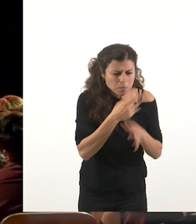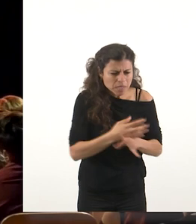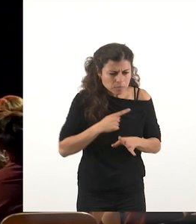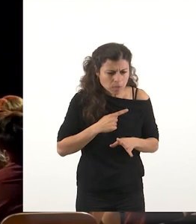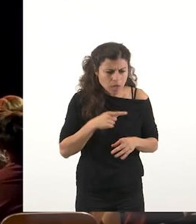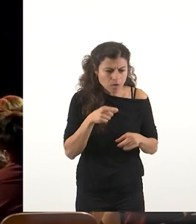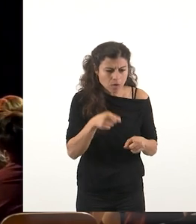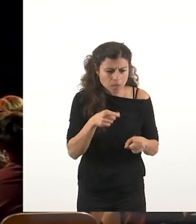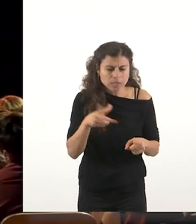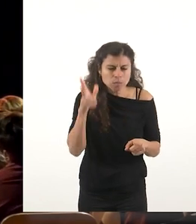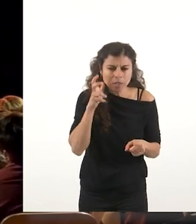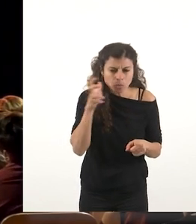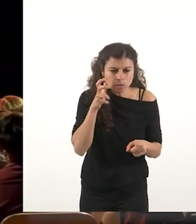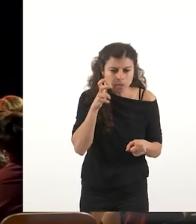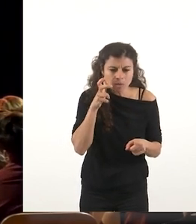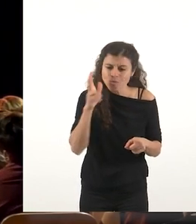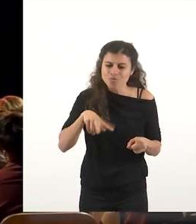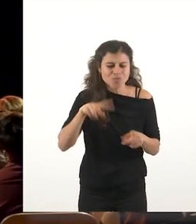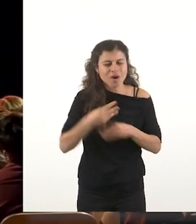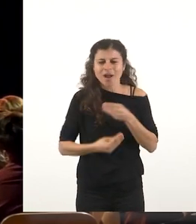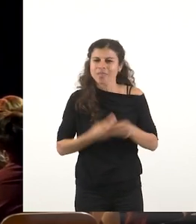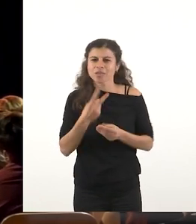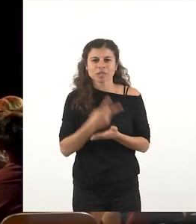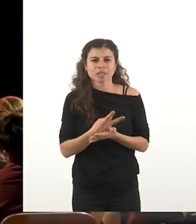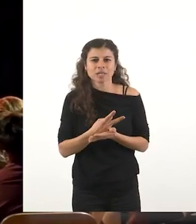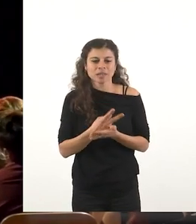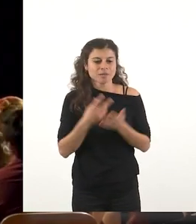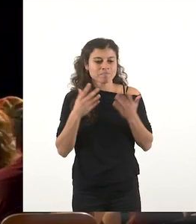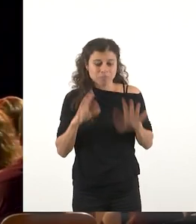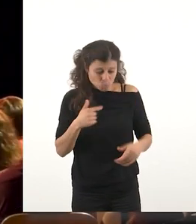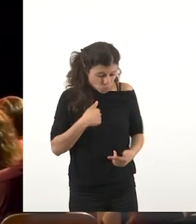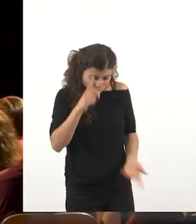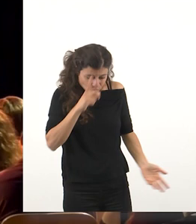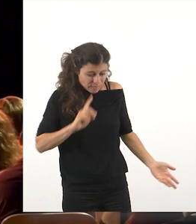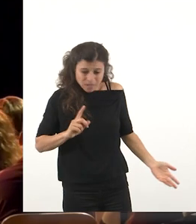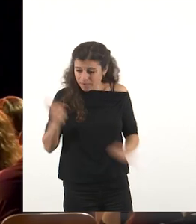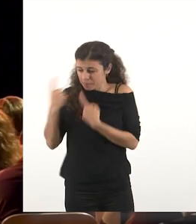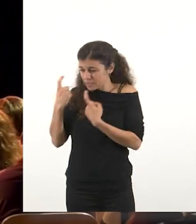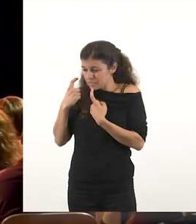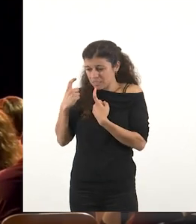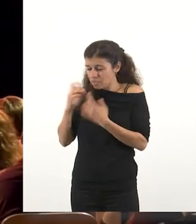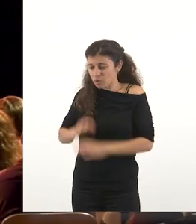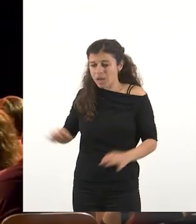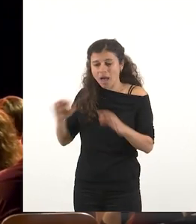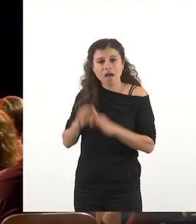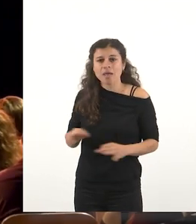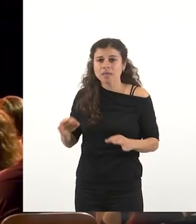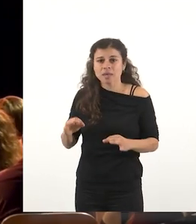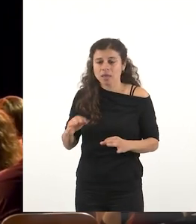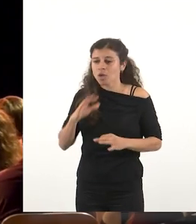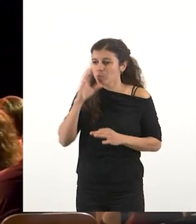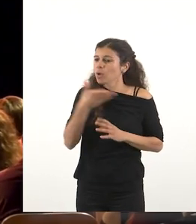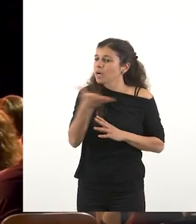hubiera hecho. Pero no pude, porque nadie me lo enseñó. Porque de esto se sigue diciendo que no es